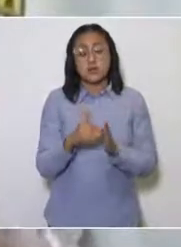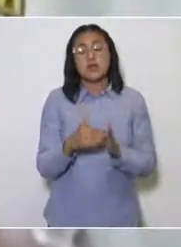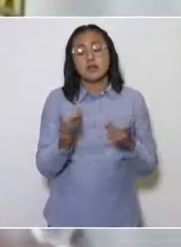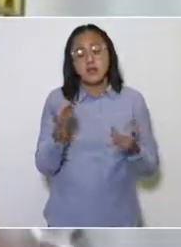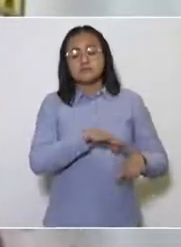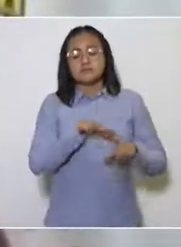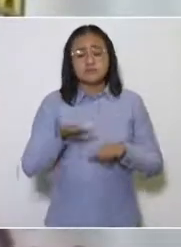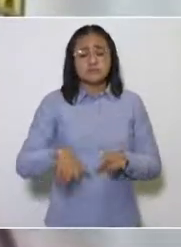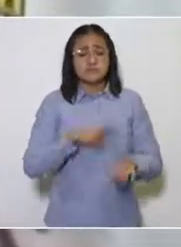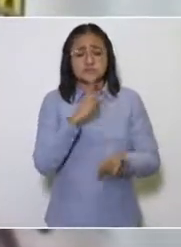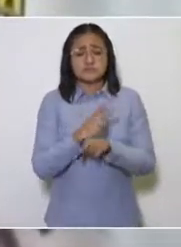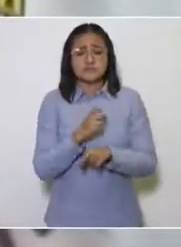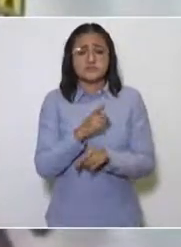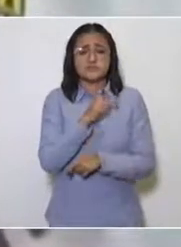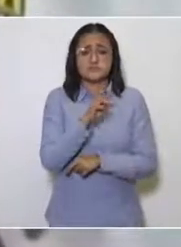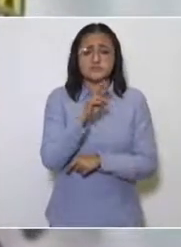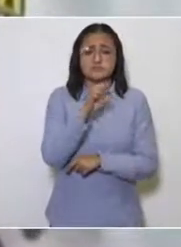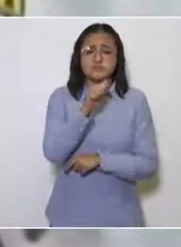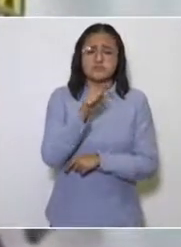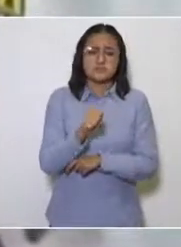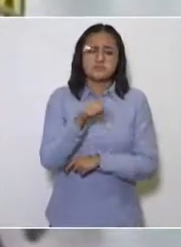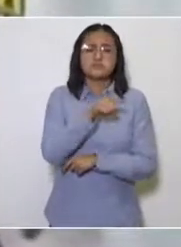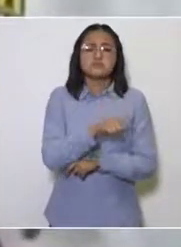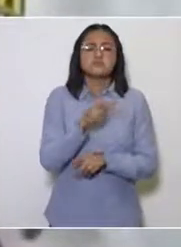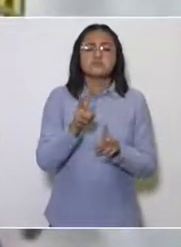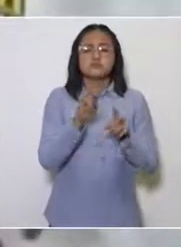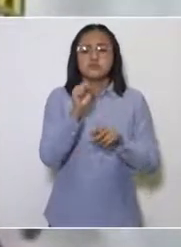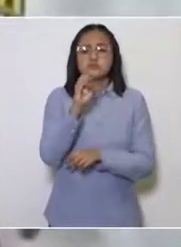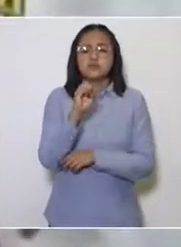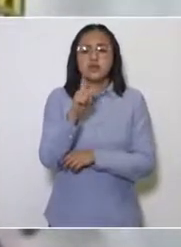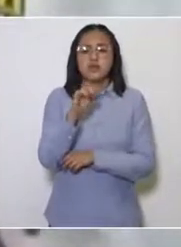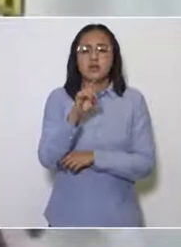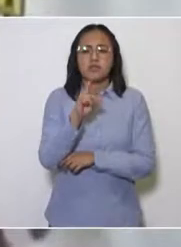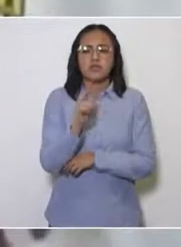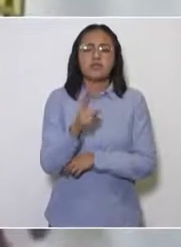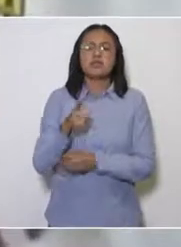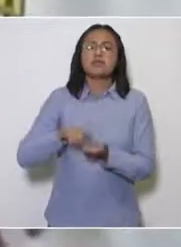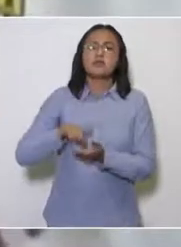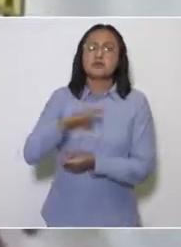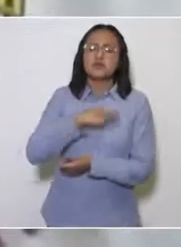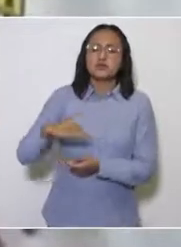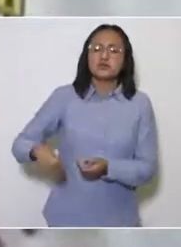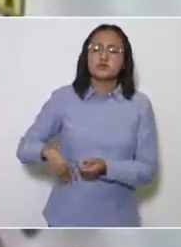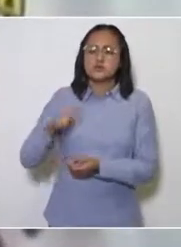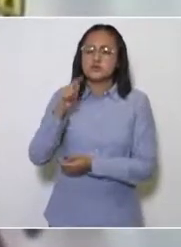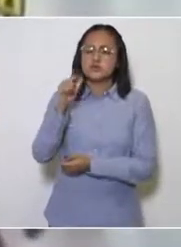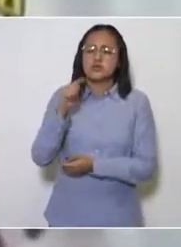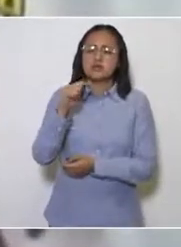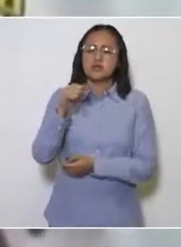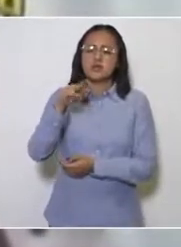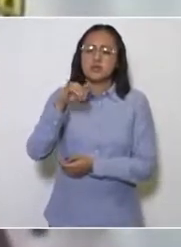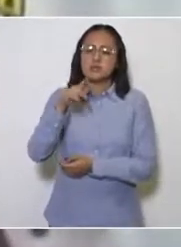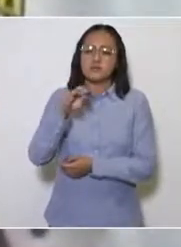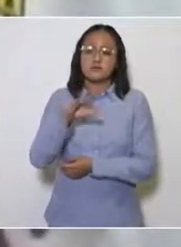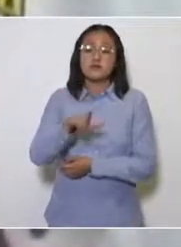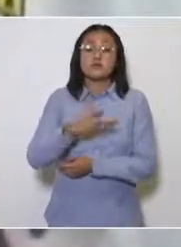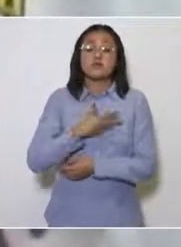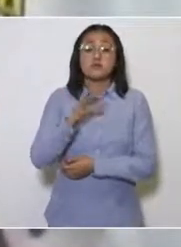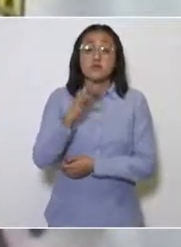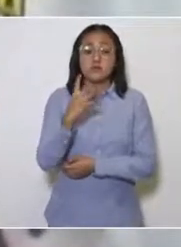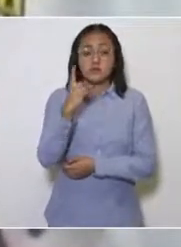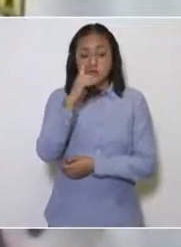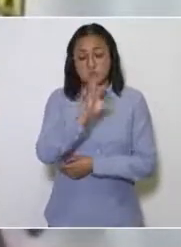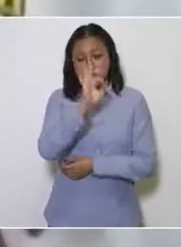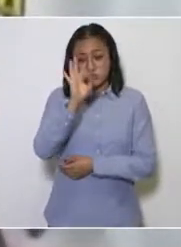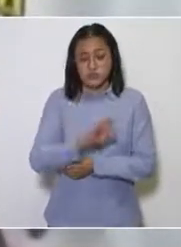cúbicos, gobernador. La presa de la Soledad, que está en Tlatlauquitepec, está en un 44%. Su